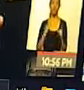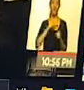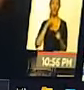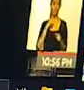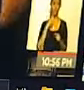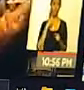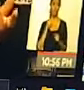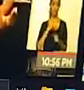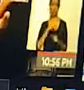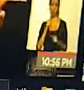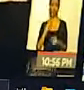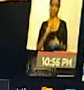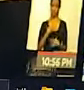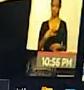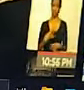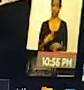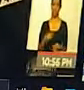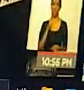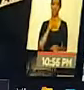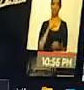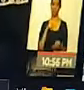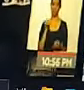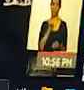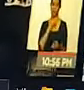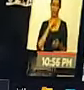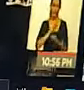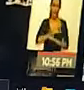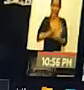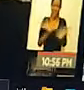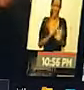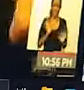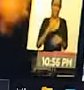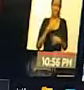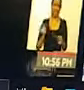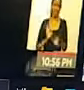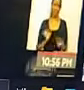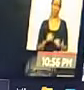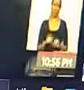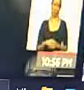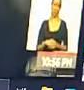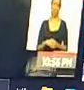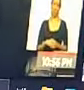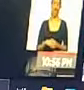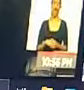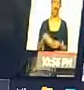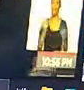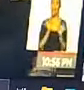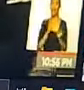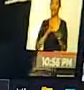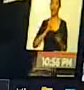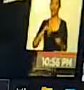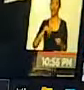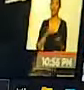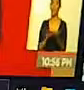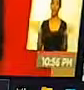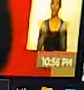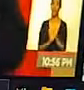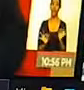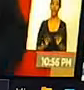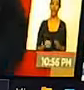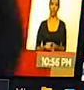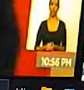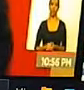estamos interesados en que a ese señor le pase absolutamente nada. A la nada no le puede pasar nada. La esencia de la nada.